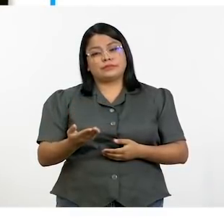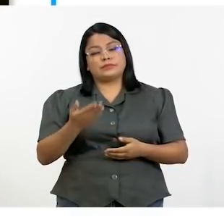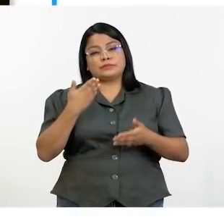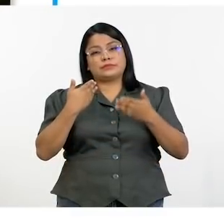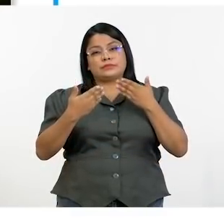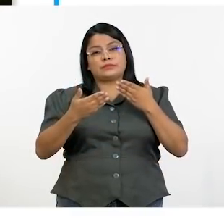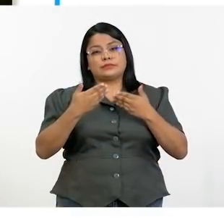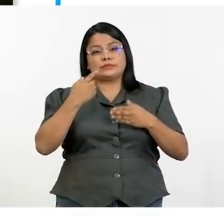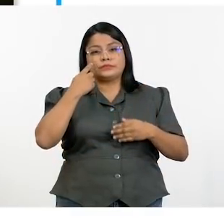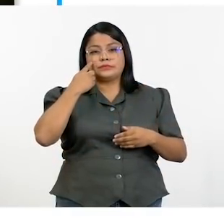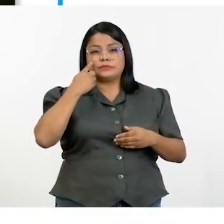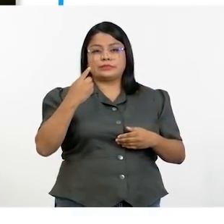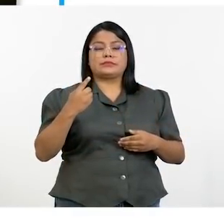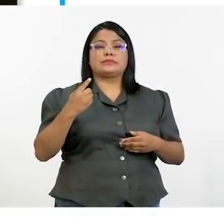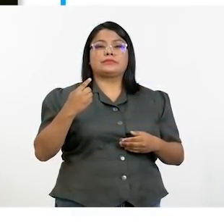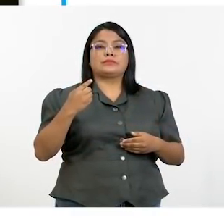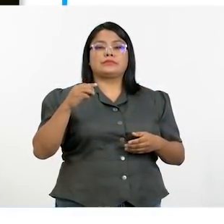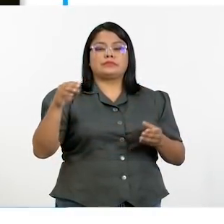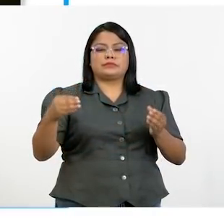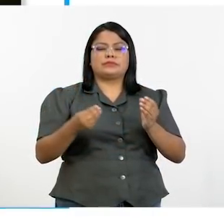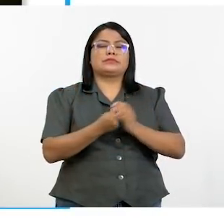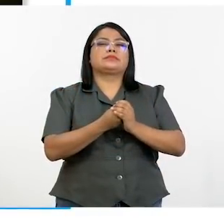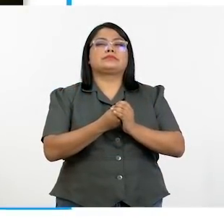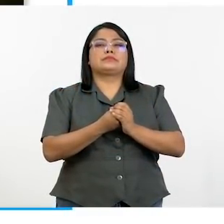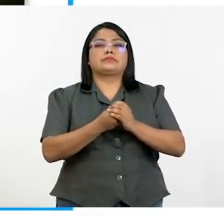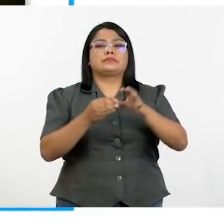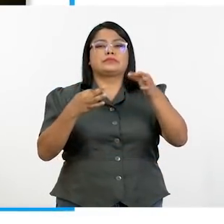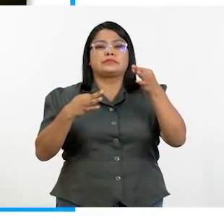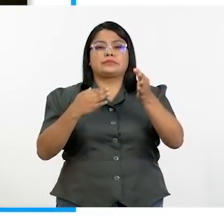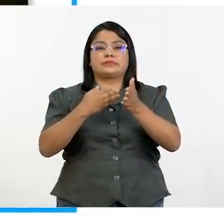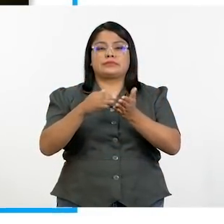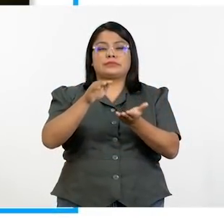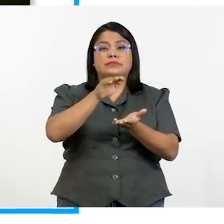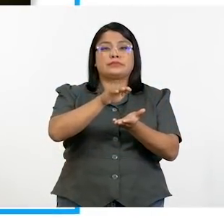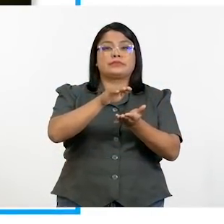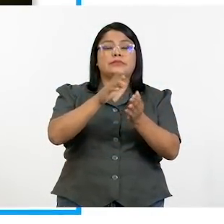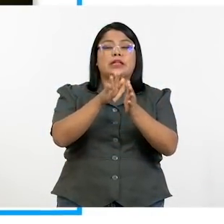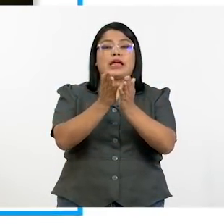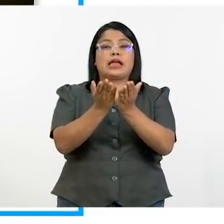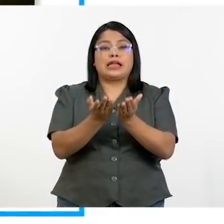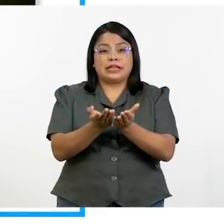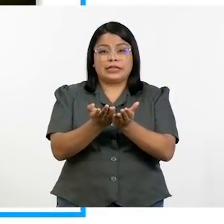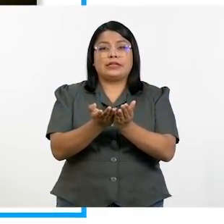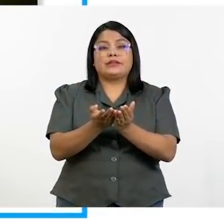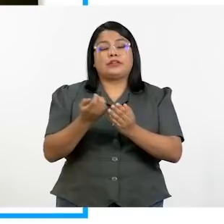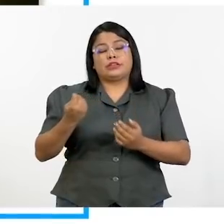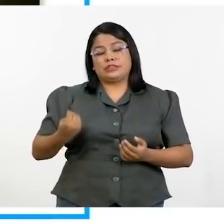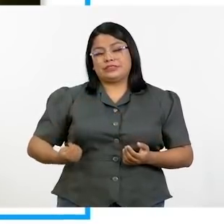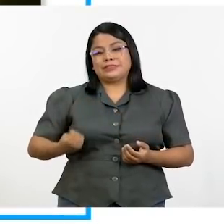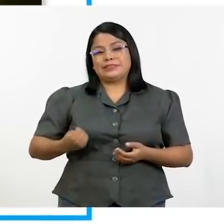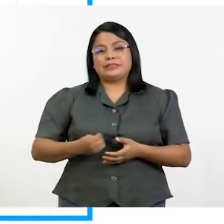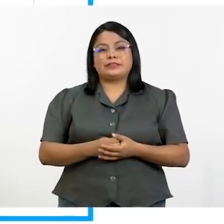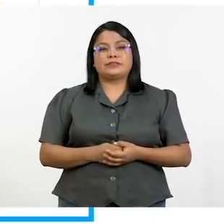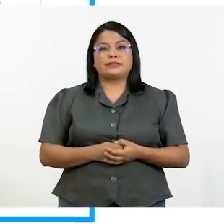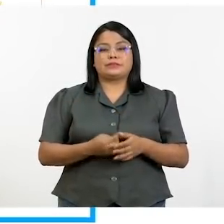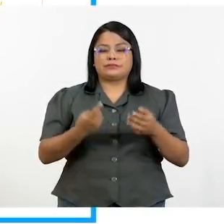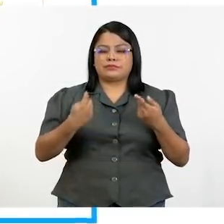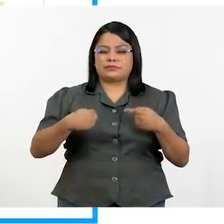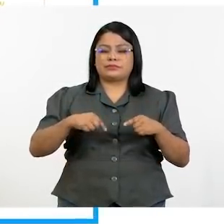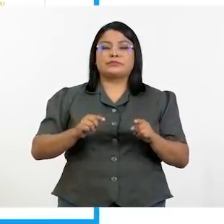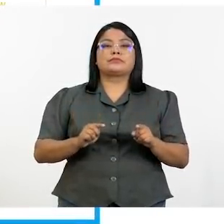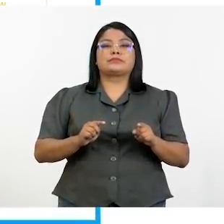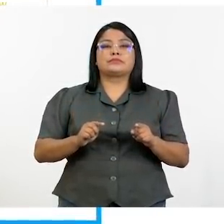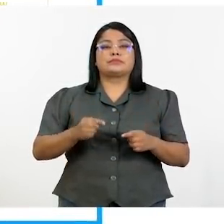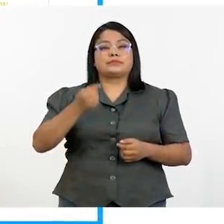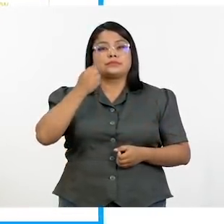las orientaciones, aparecen insertadas las páginas de la entrada de unidad del libro de texto del estudiante. Seguida